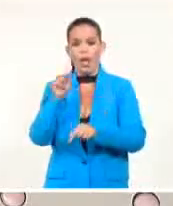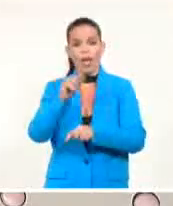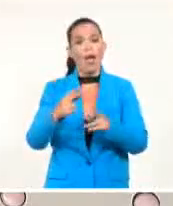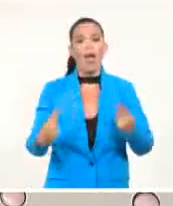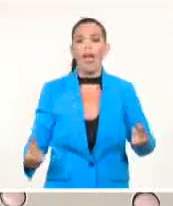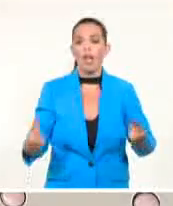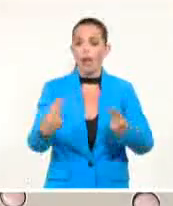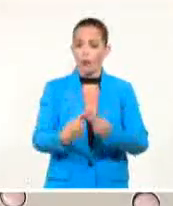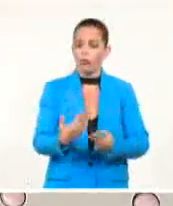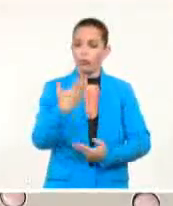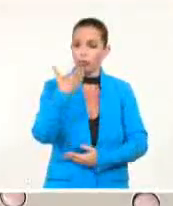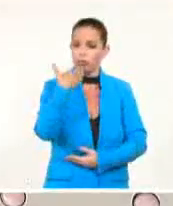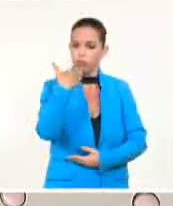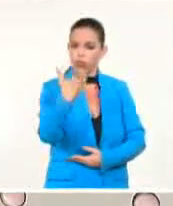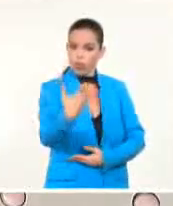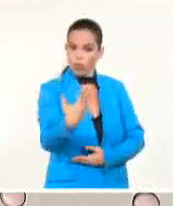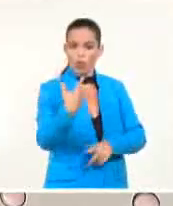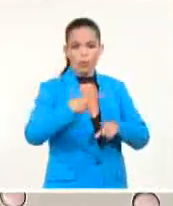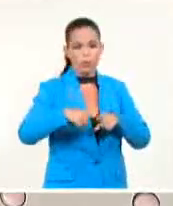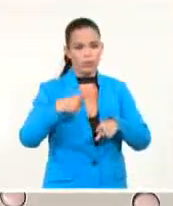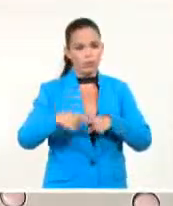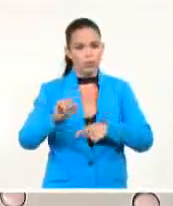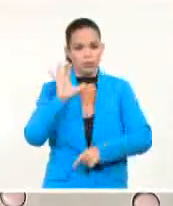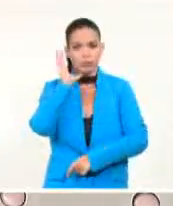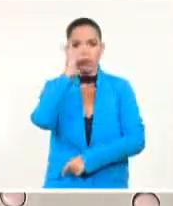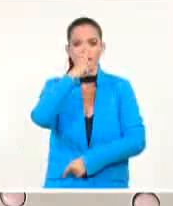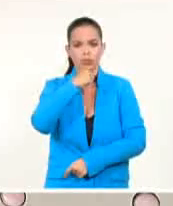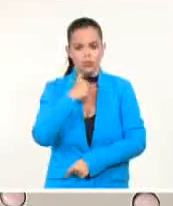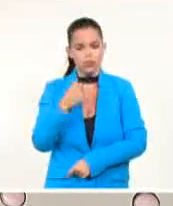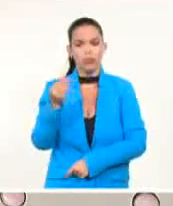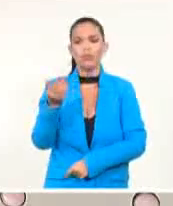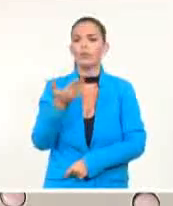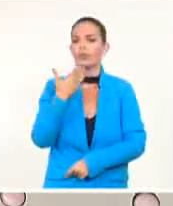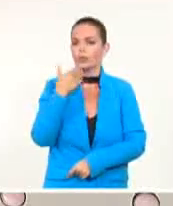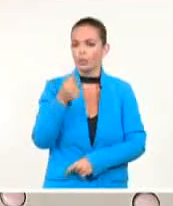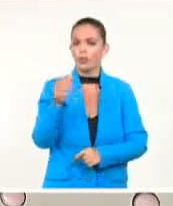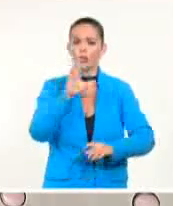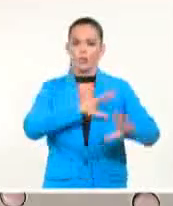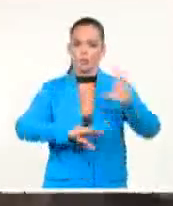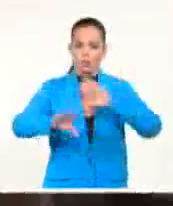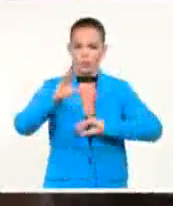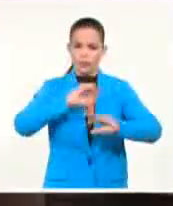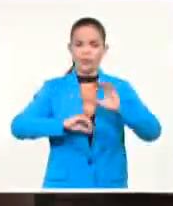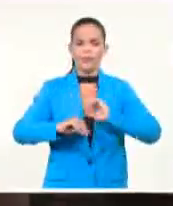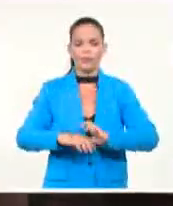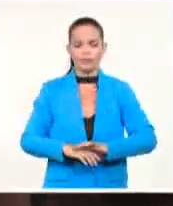buen gusto marcaron las jornadas, despliegue fílmico y análisis entre cinecluistas.